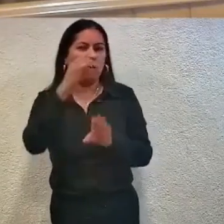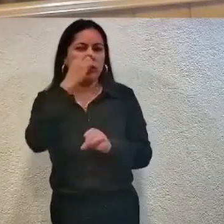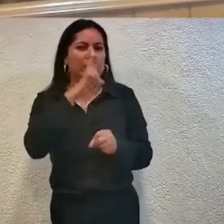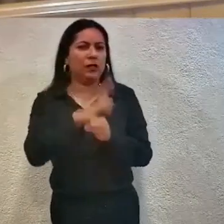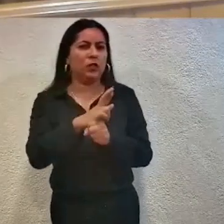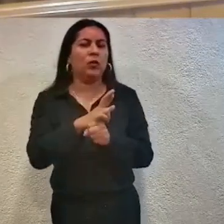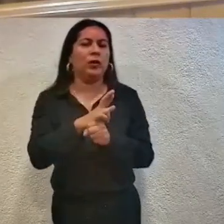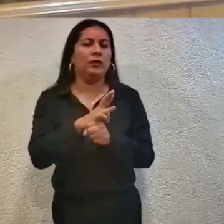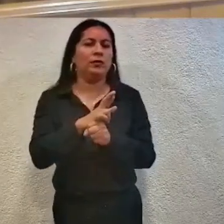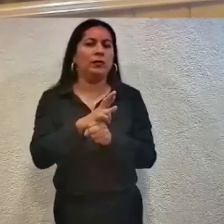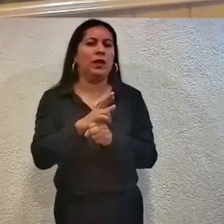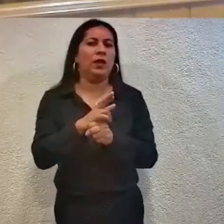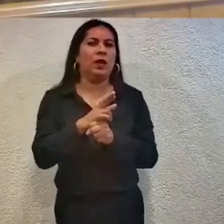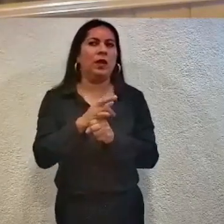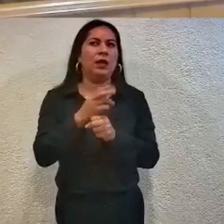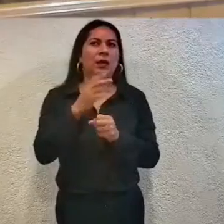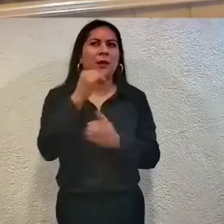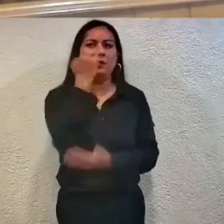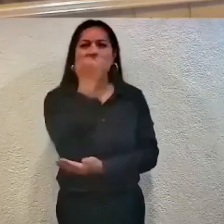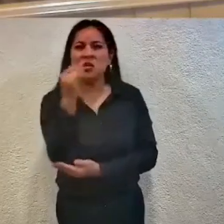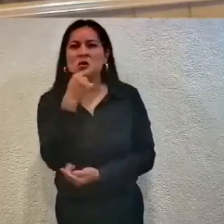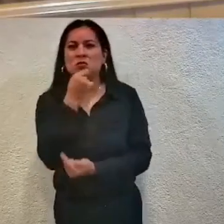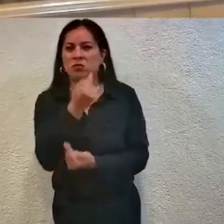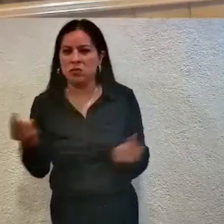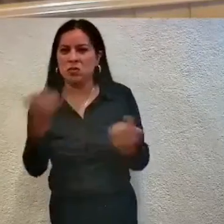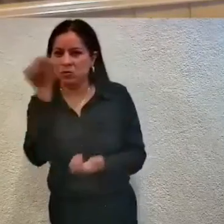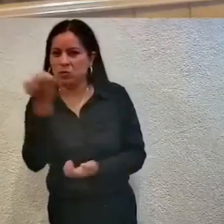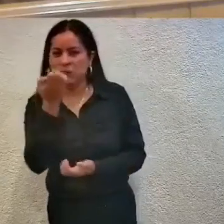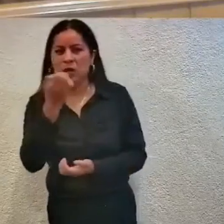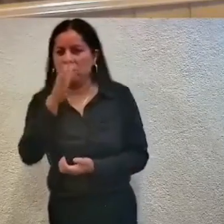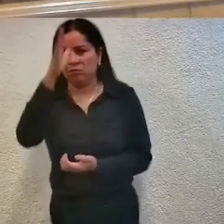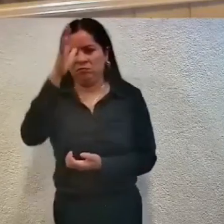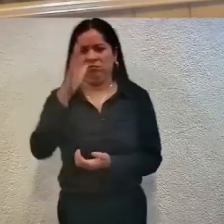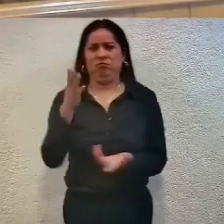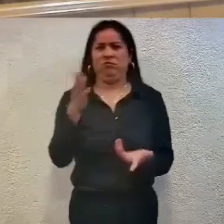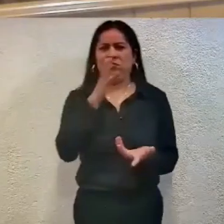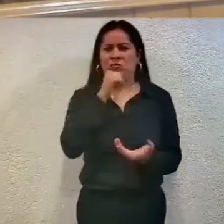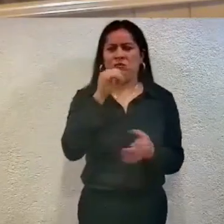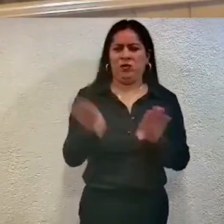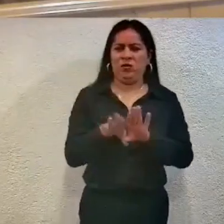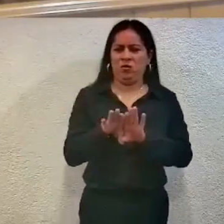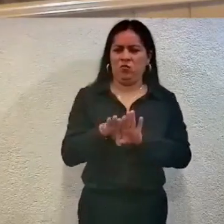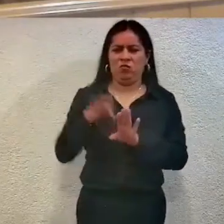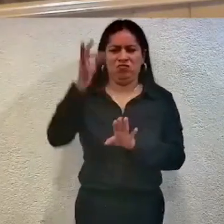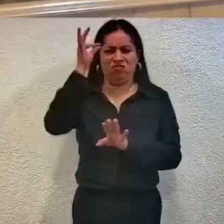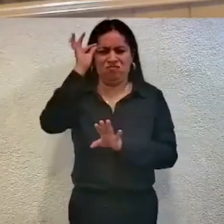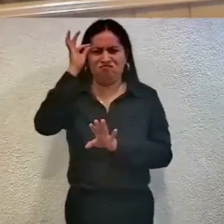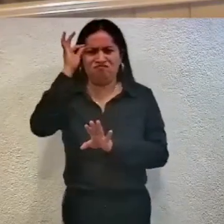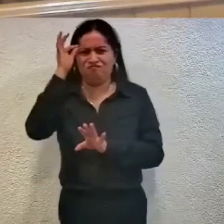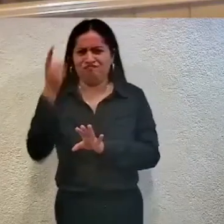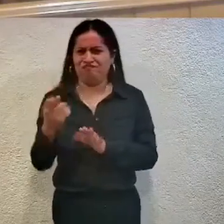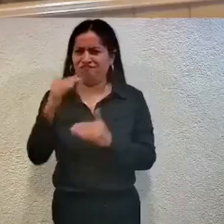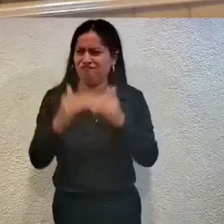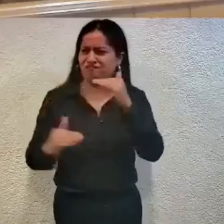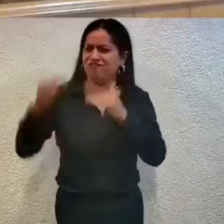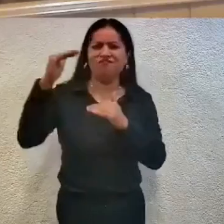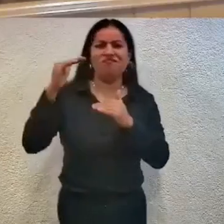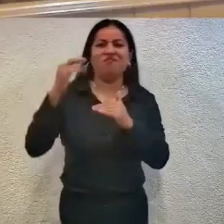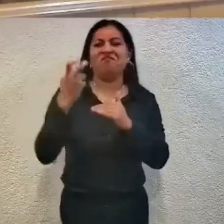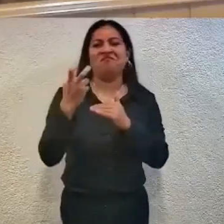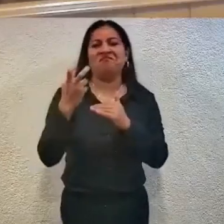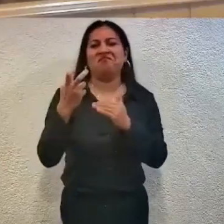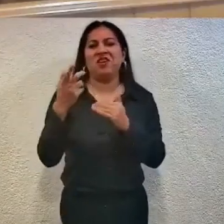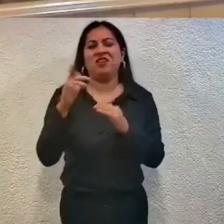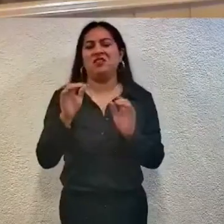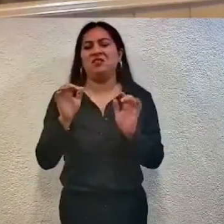cuestionada como directora de un plantel de educación preescolar no puede considerarse como de una servidora pública de